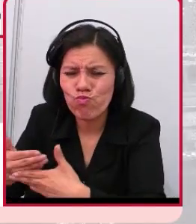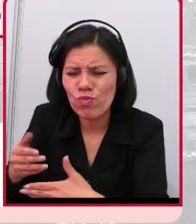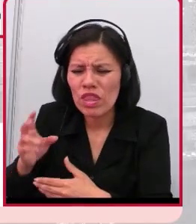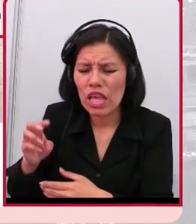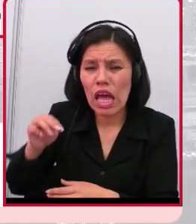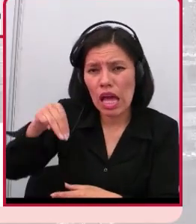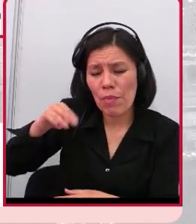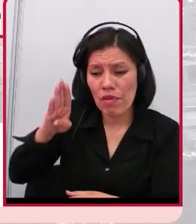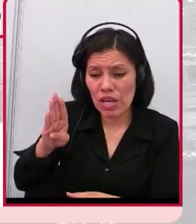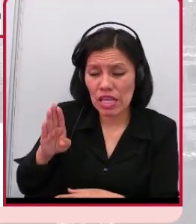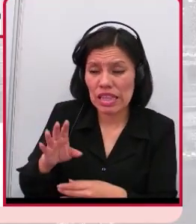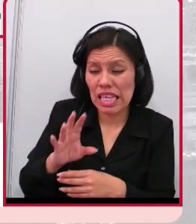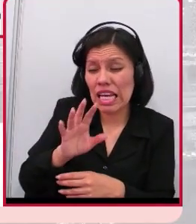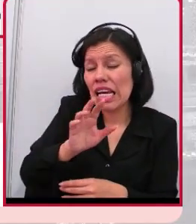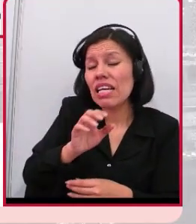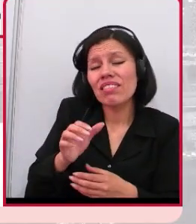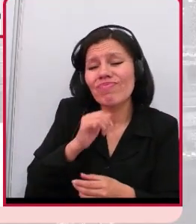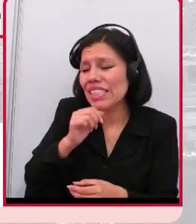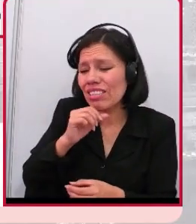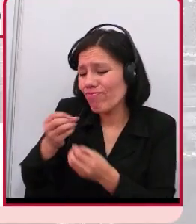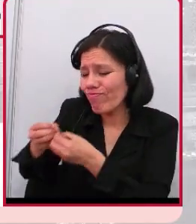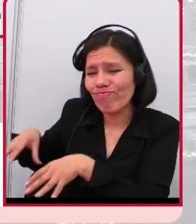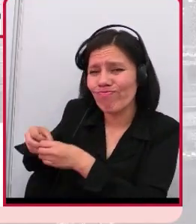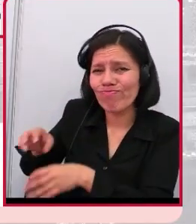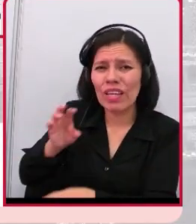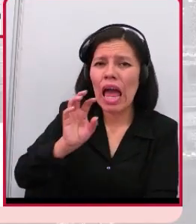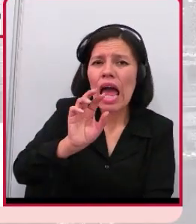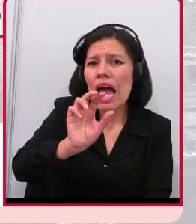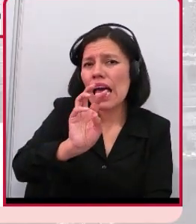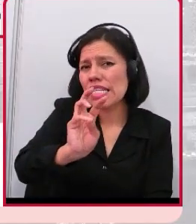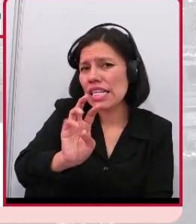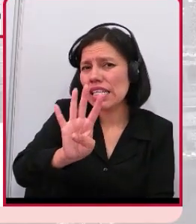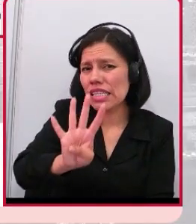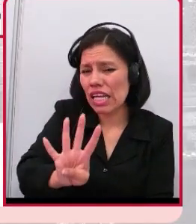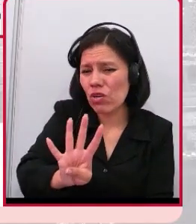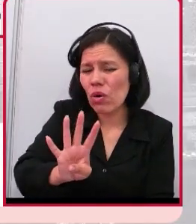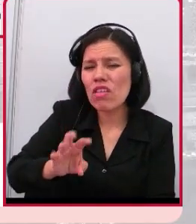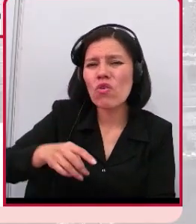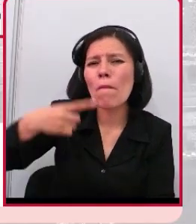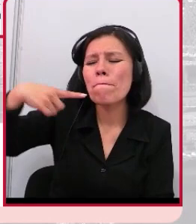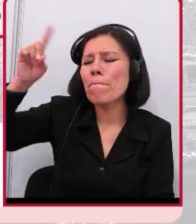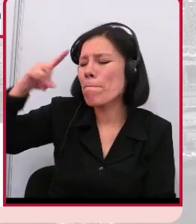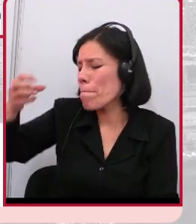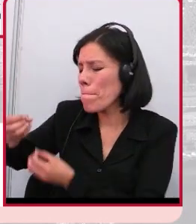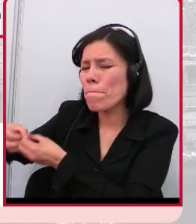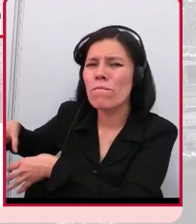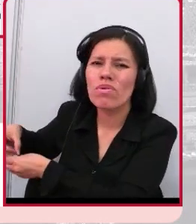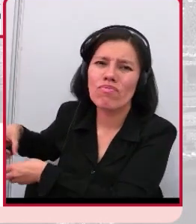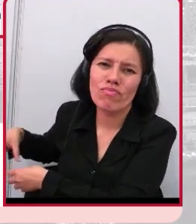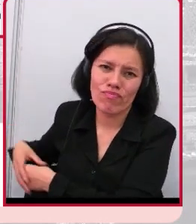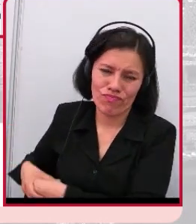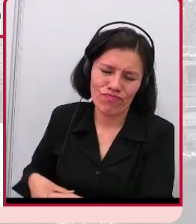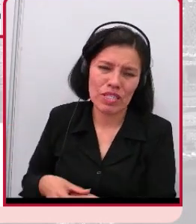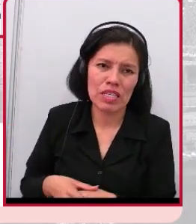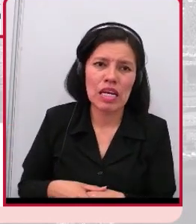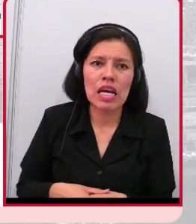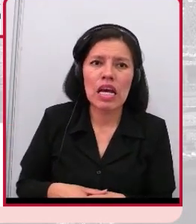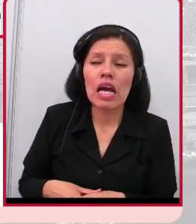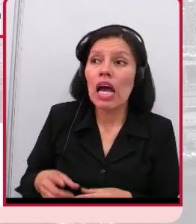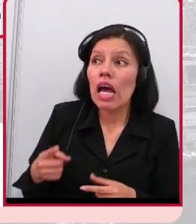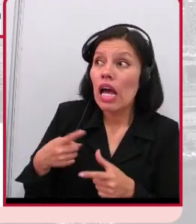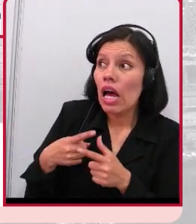millones que no pudimos recuperar. El siguiente punto, algo ya lo tocó Elizabeth también,